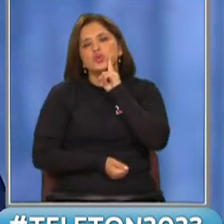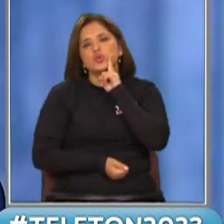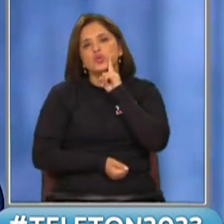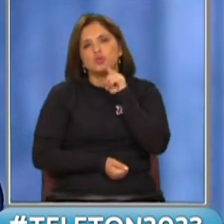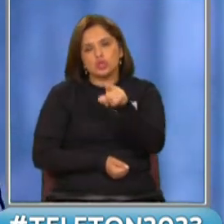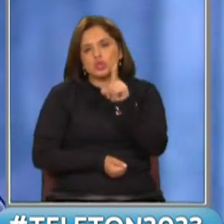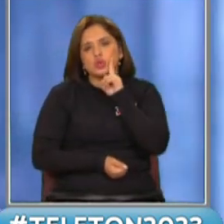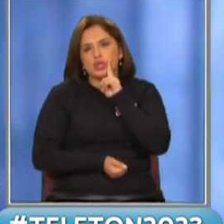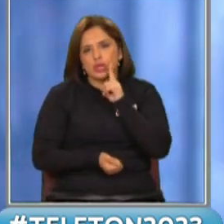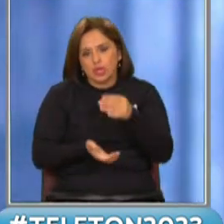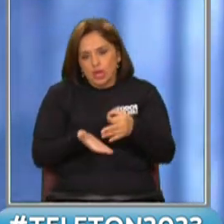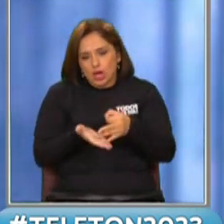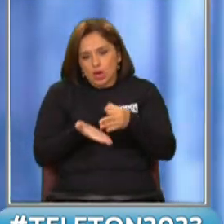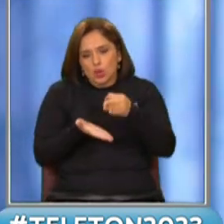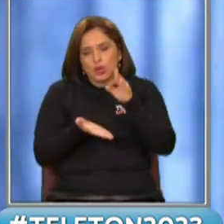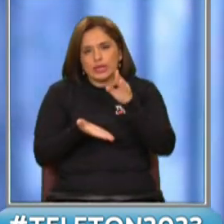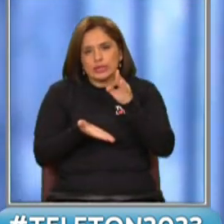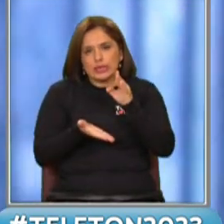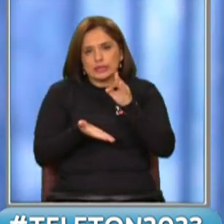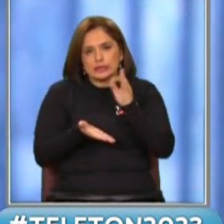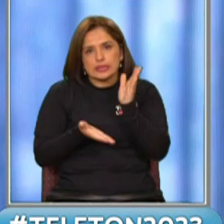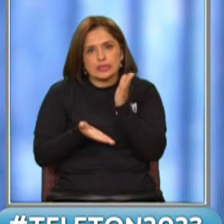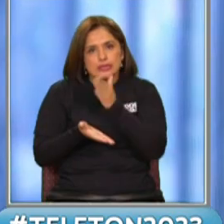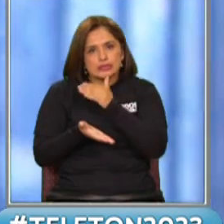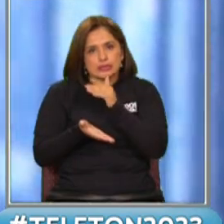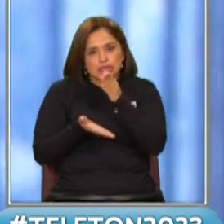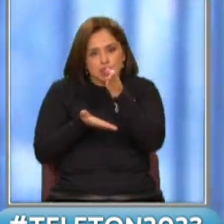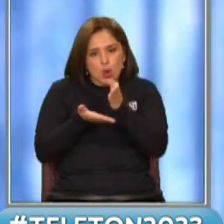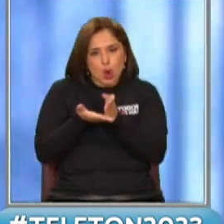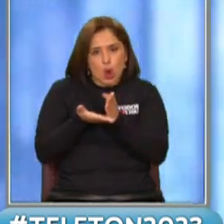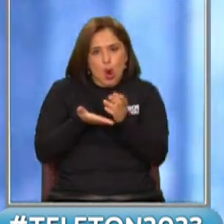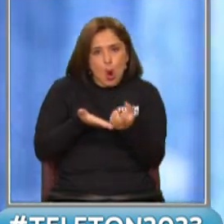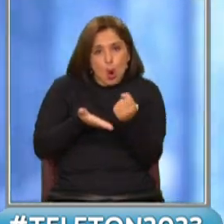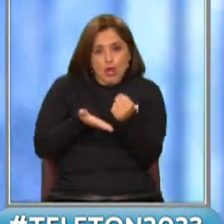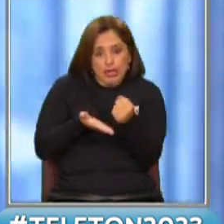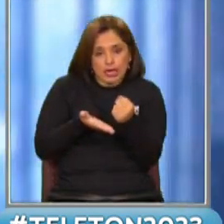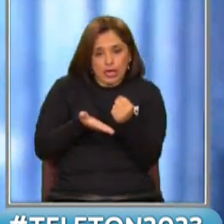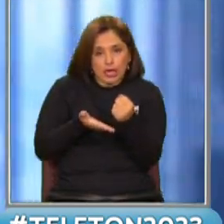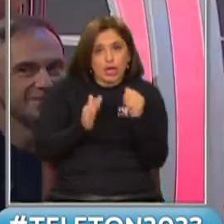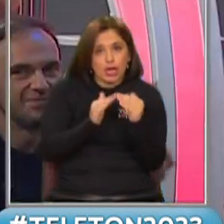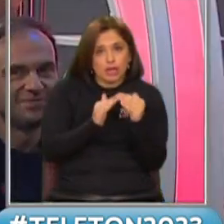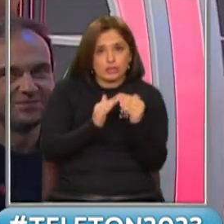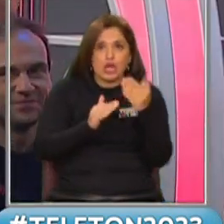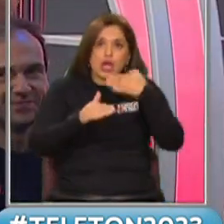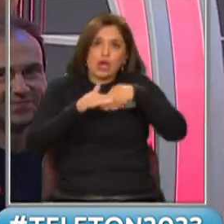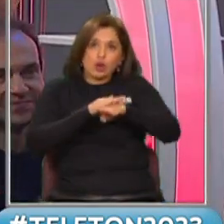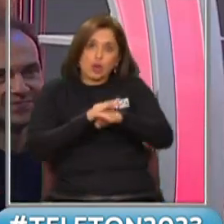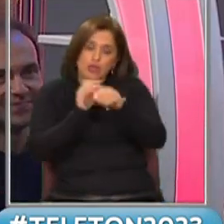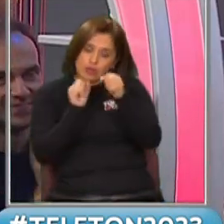casa Guárdala porque podría ser yo Muchas gracias queridos